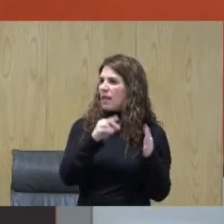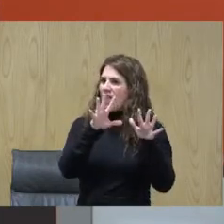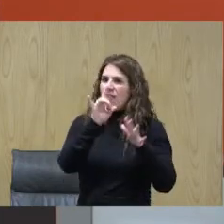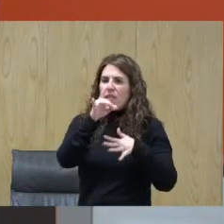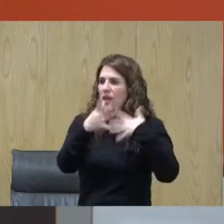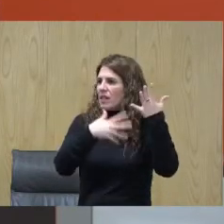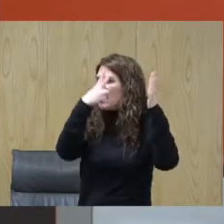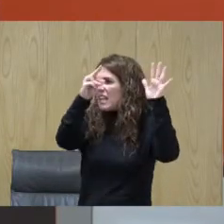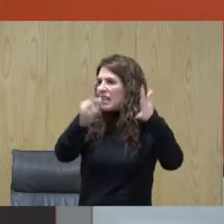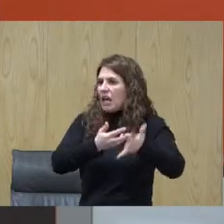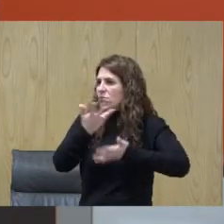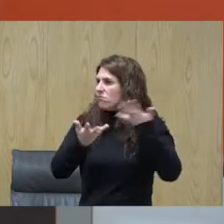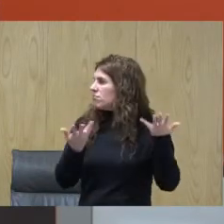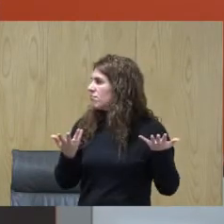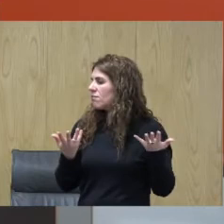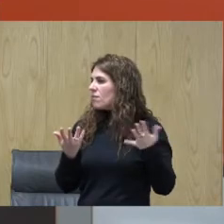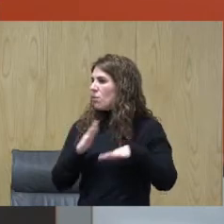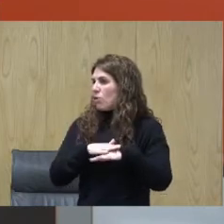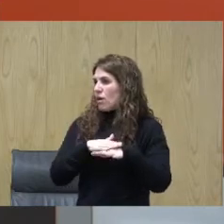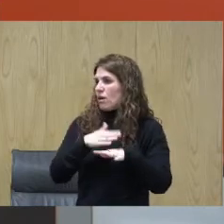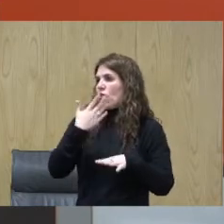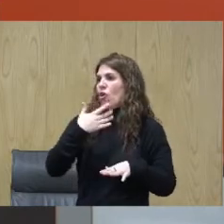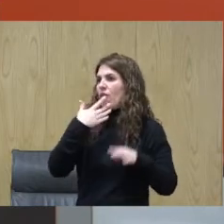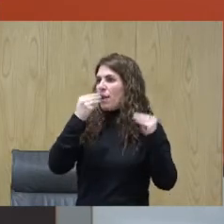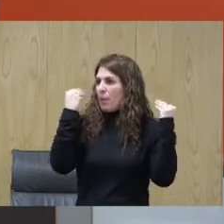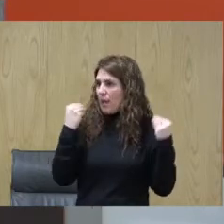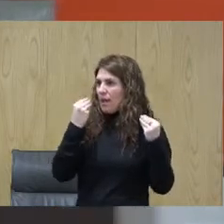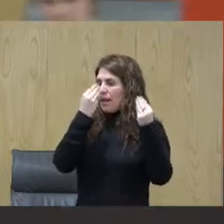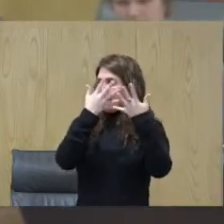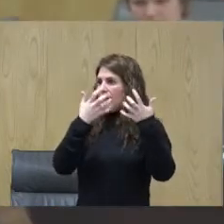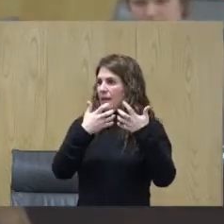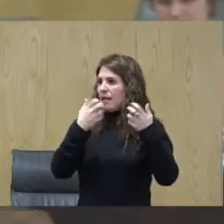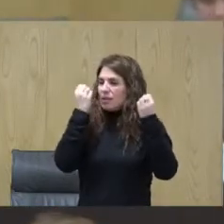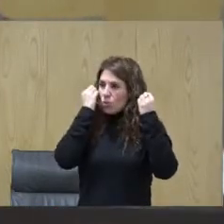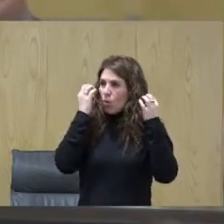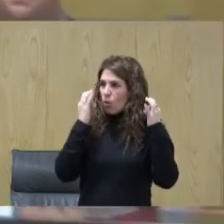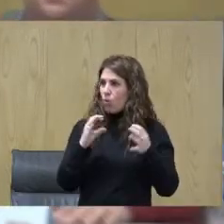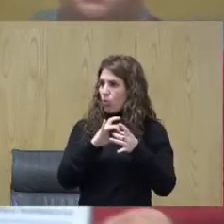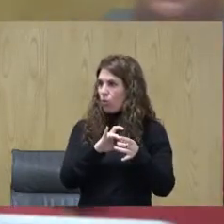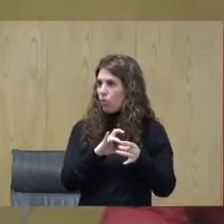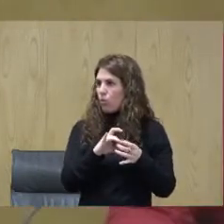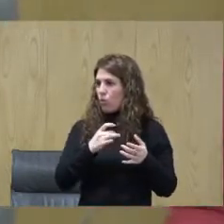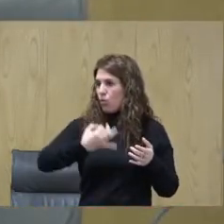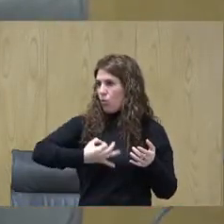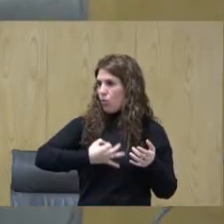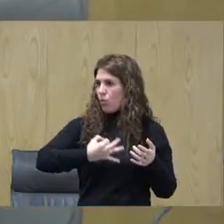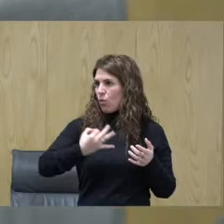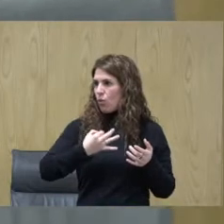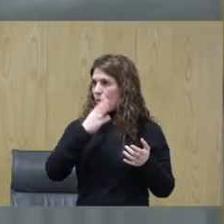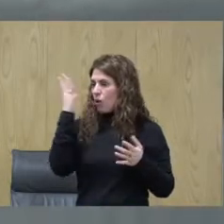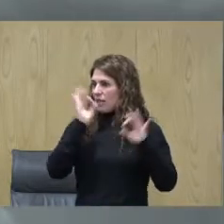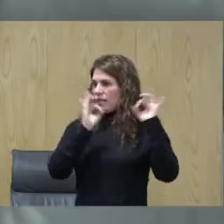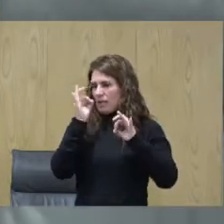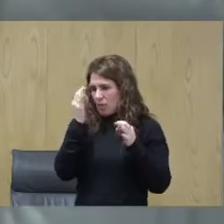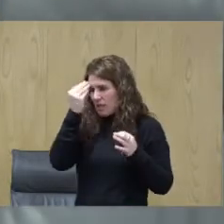15, 70? Sí. Para conocer ese estudio, si es realmente... Sí, sí, está que supongo que sea verídico porque ha salido ahí las estadísticas,